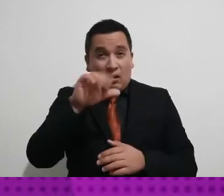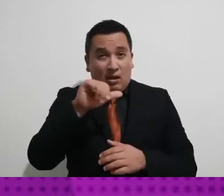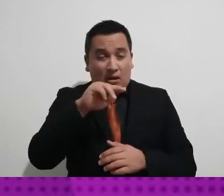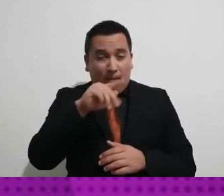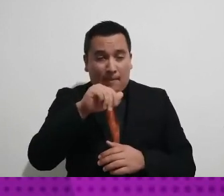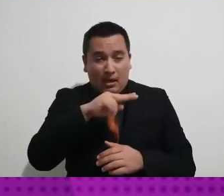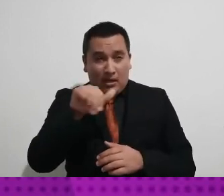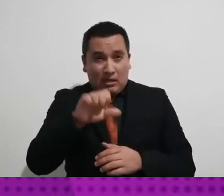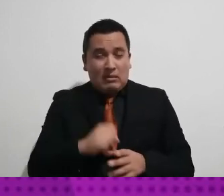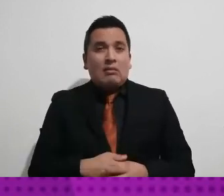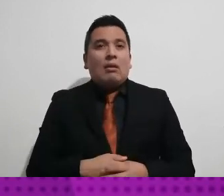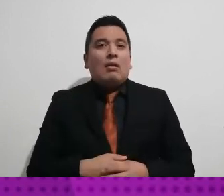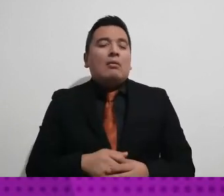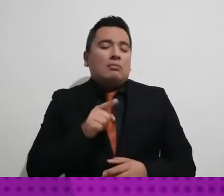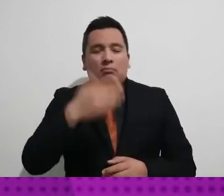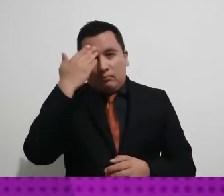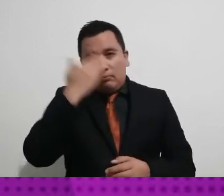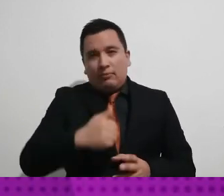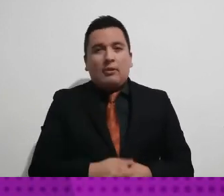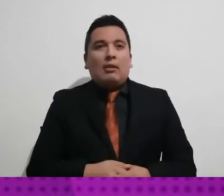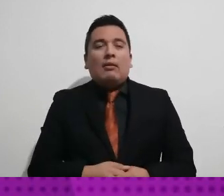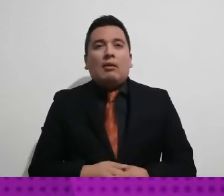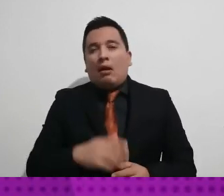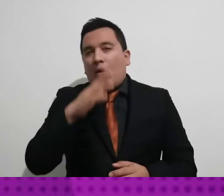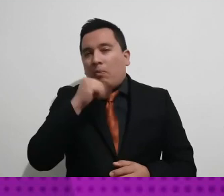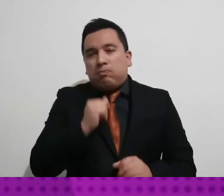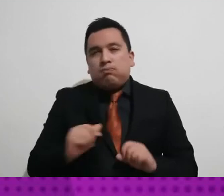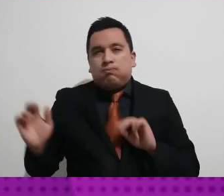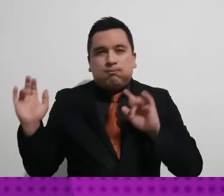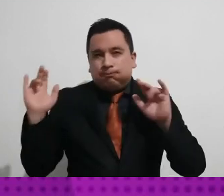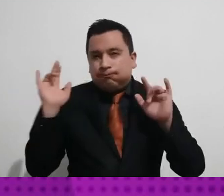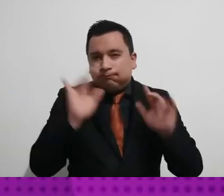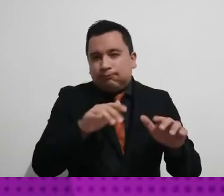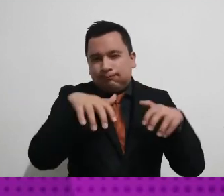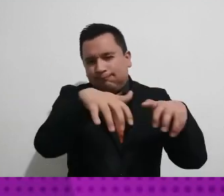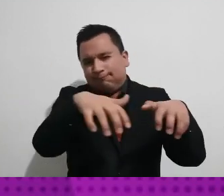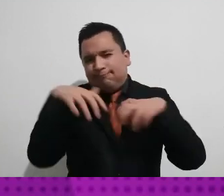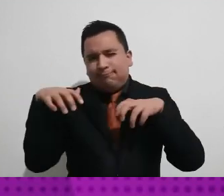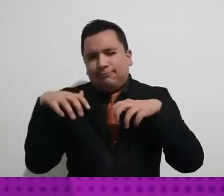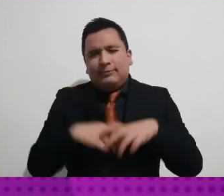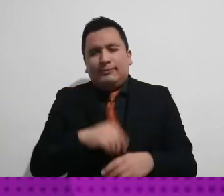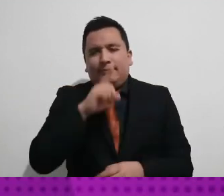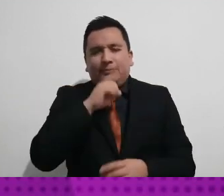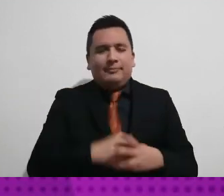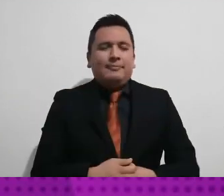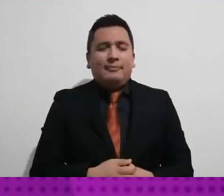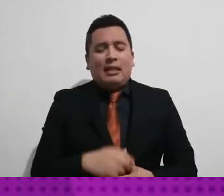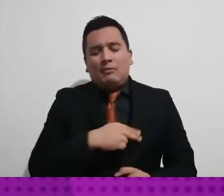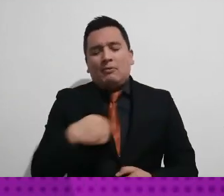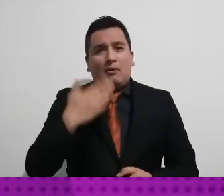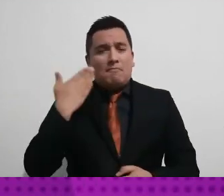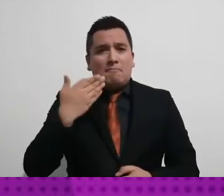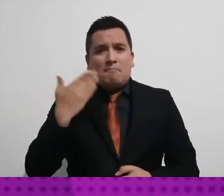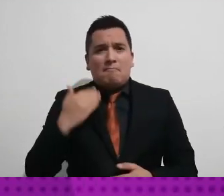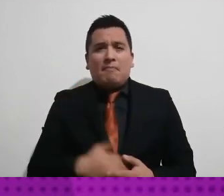las campañas electorales. Como ustedes saben, pues ya no se podía llevar a cabo aquellos eventos multitudinarios a los